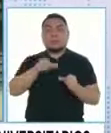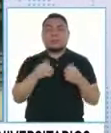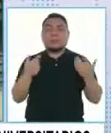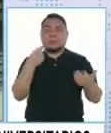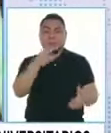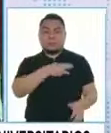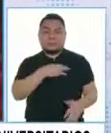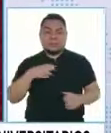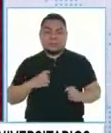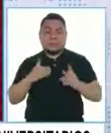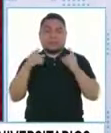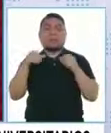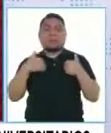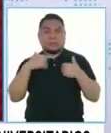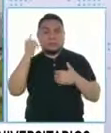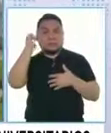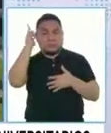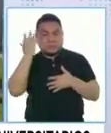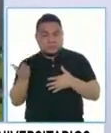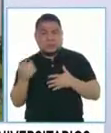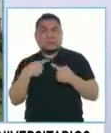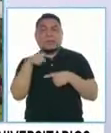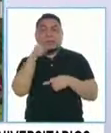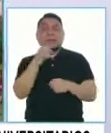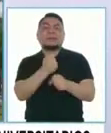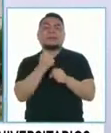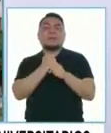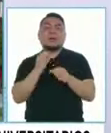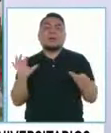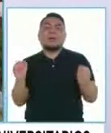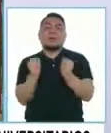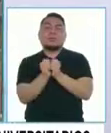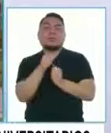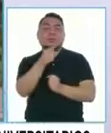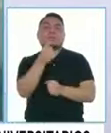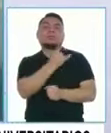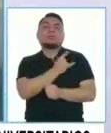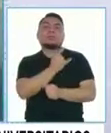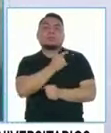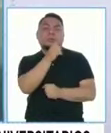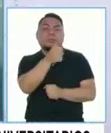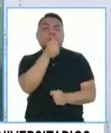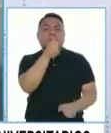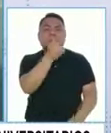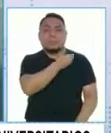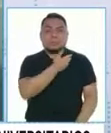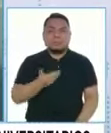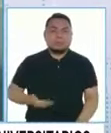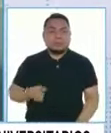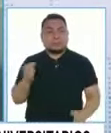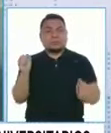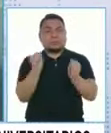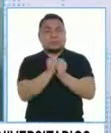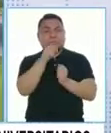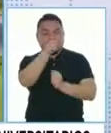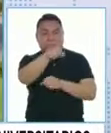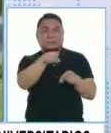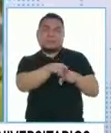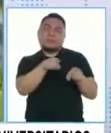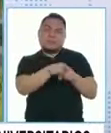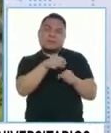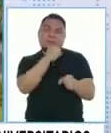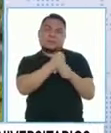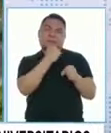el Ministerio de Educación tiene liderazgo, esto es un trabajo compartido con las universidades públicas y privadas para que a través de sus áreas de